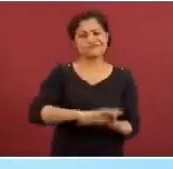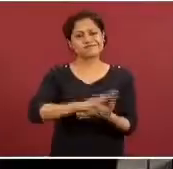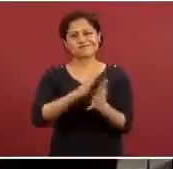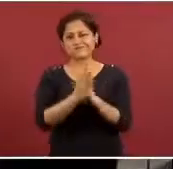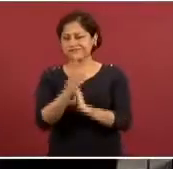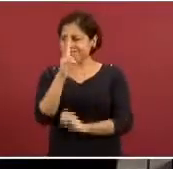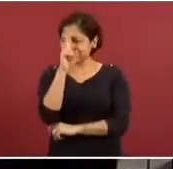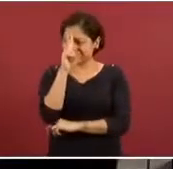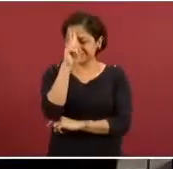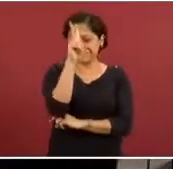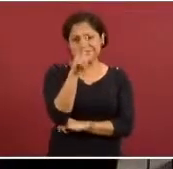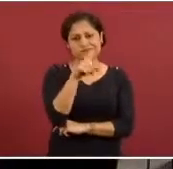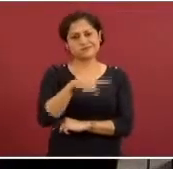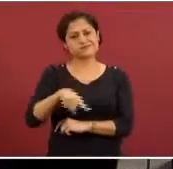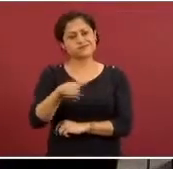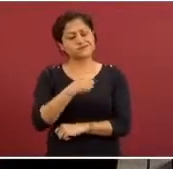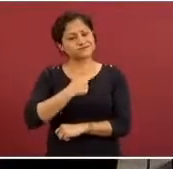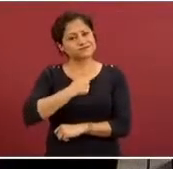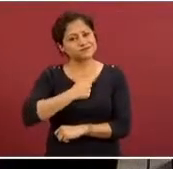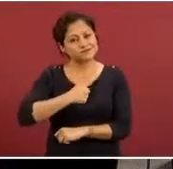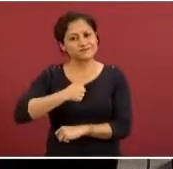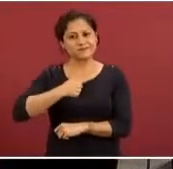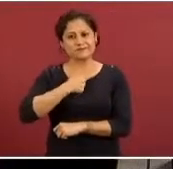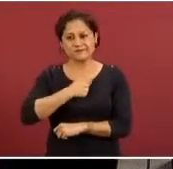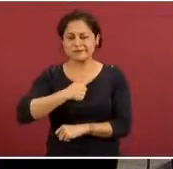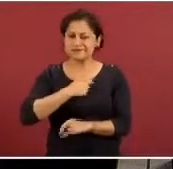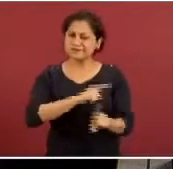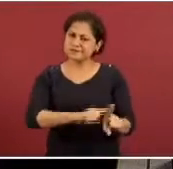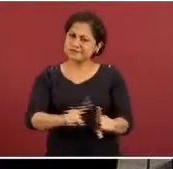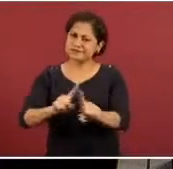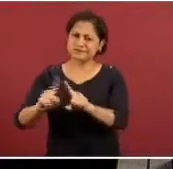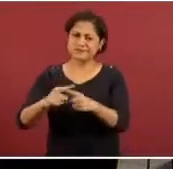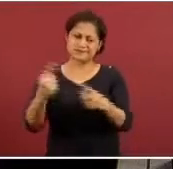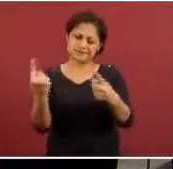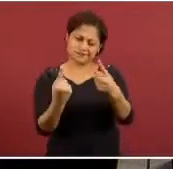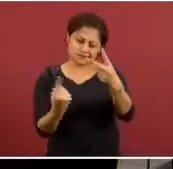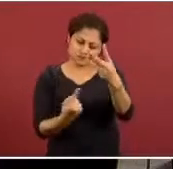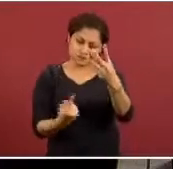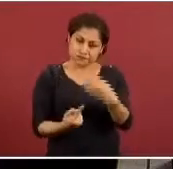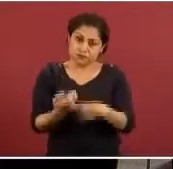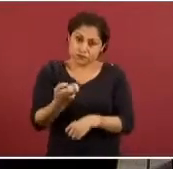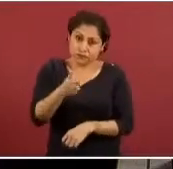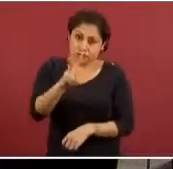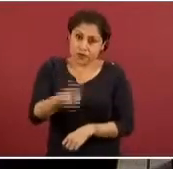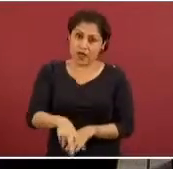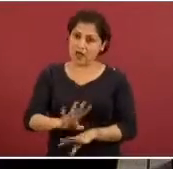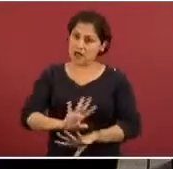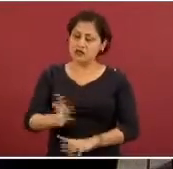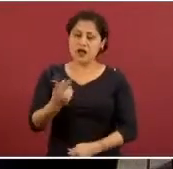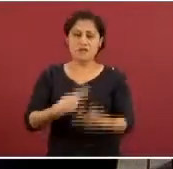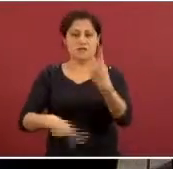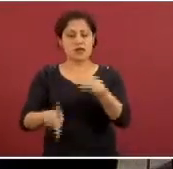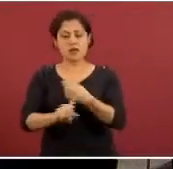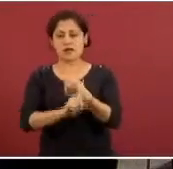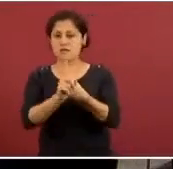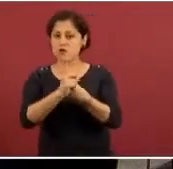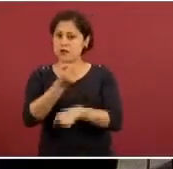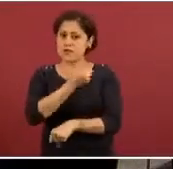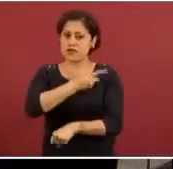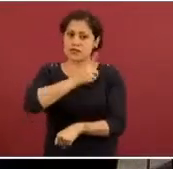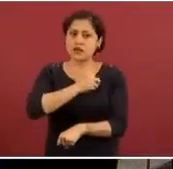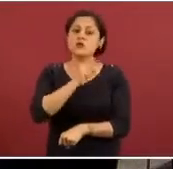familiares, violencias en diversas manifestaciones. Esto ya es un problema de salud pública desde hace muchos años en México, es un problema